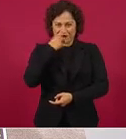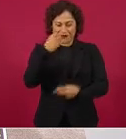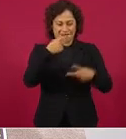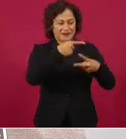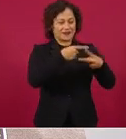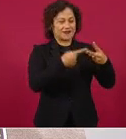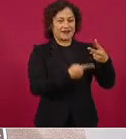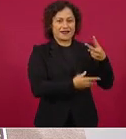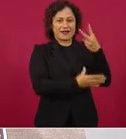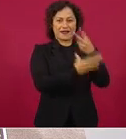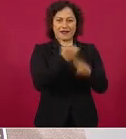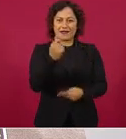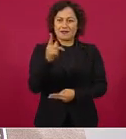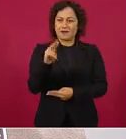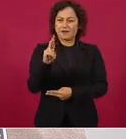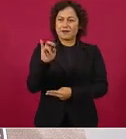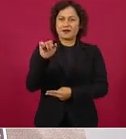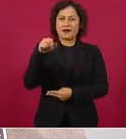PRIAN.